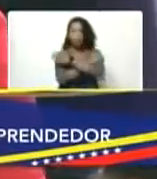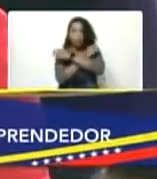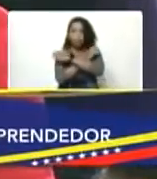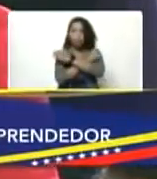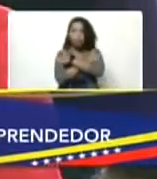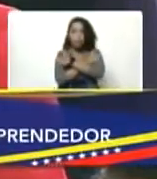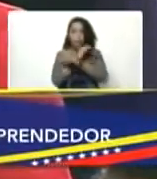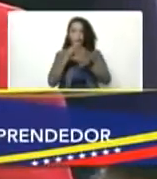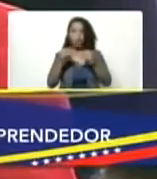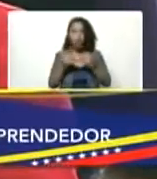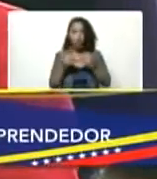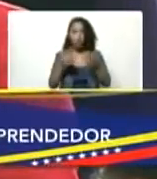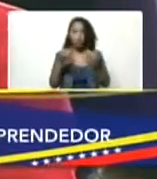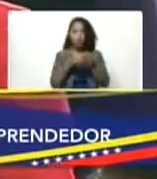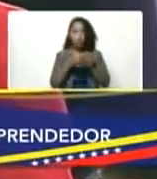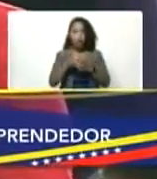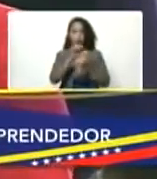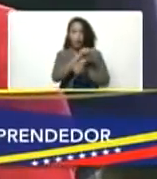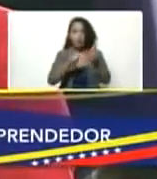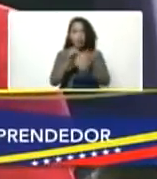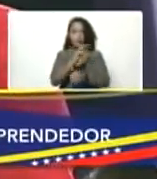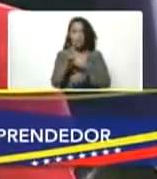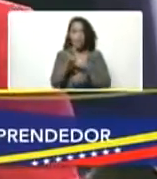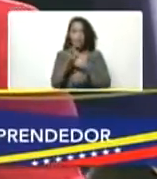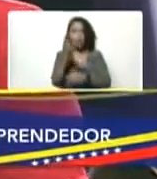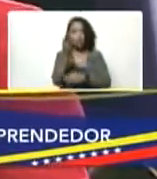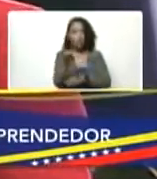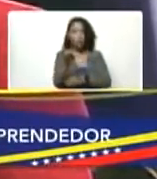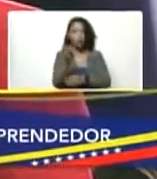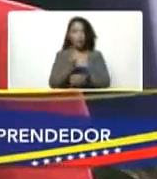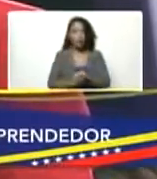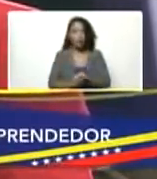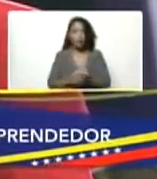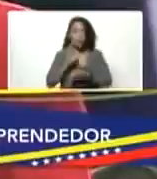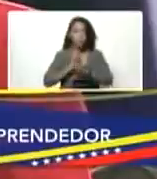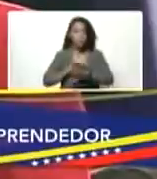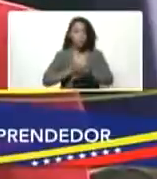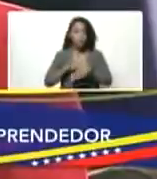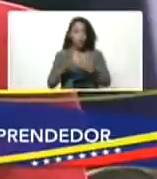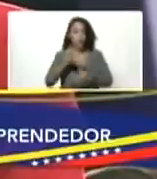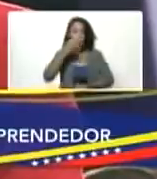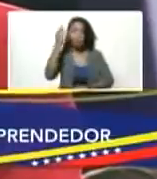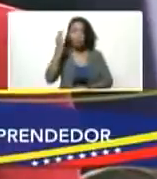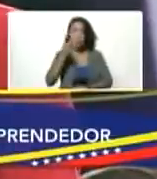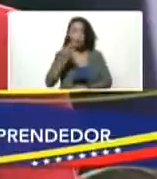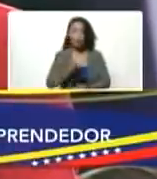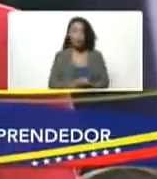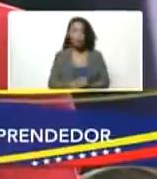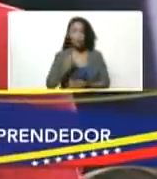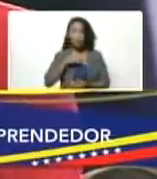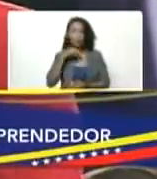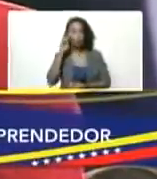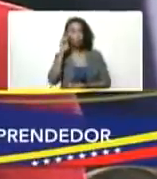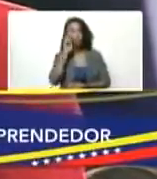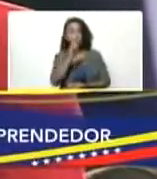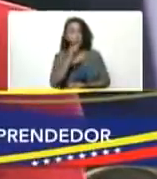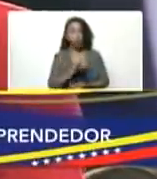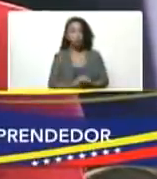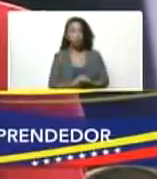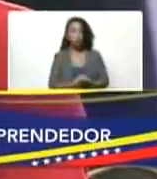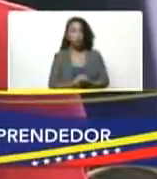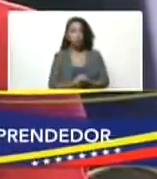a todo el Ejecutivo, a la Vicepresidencia y a usted, porque realmente estamos viendo